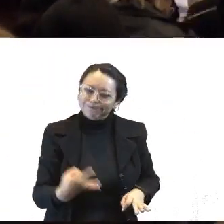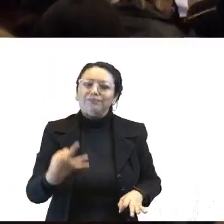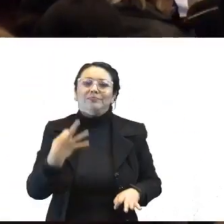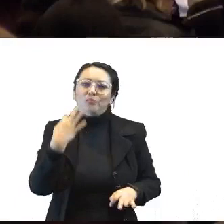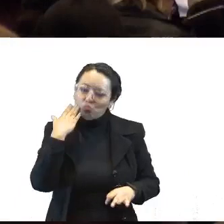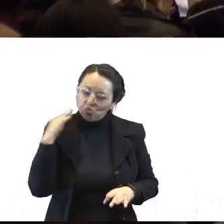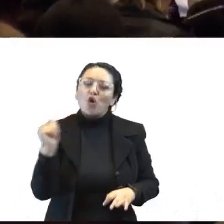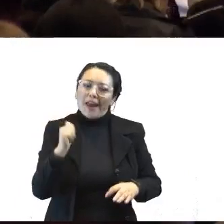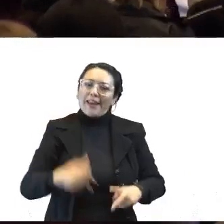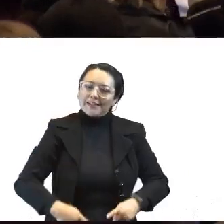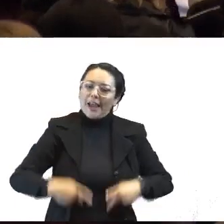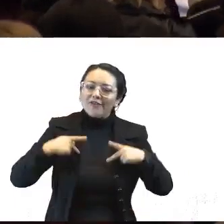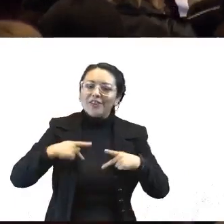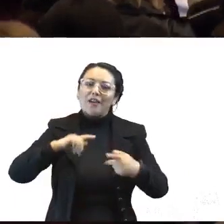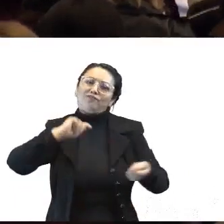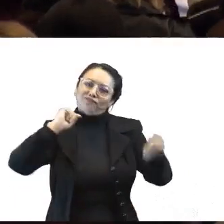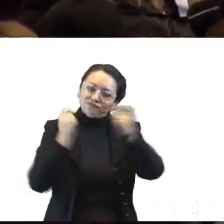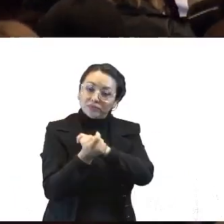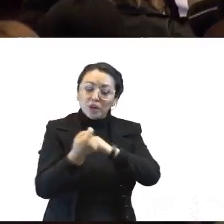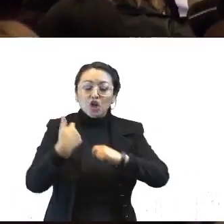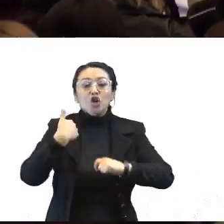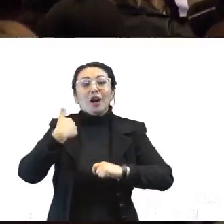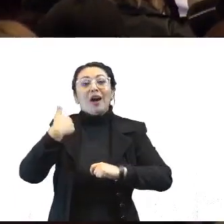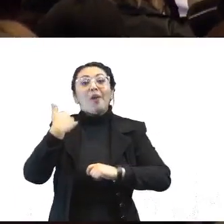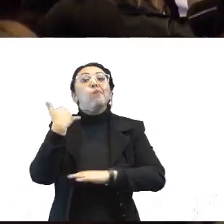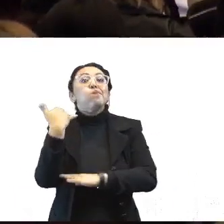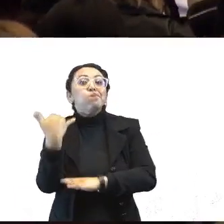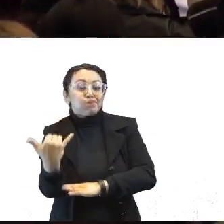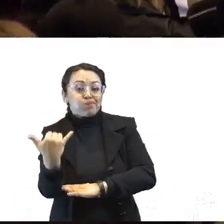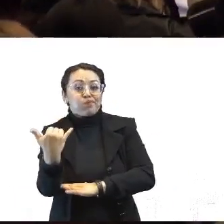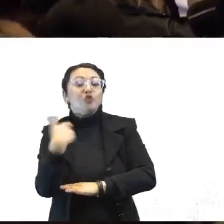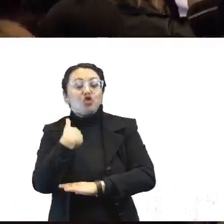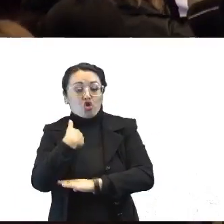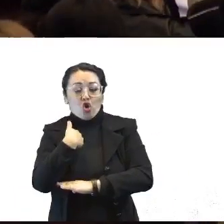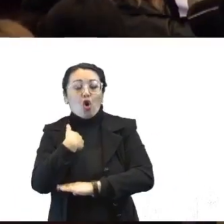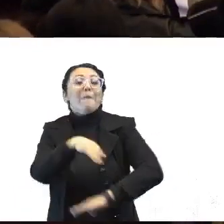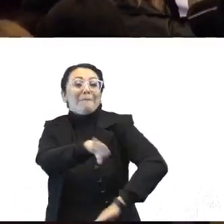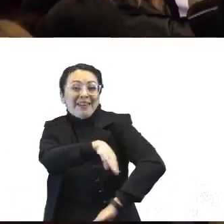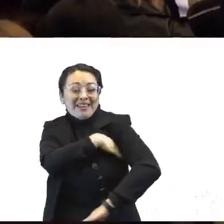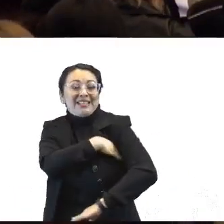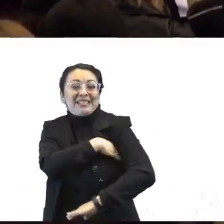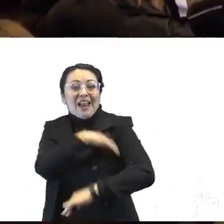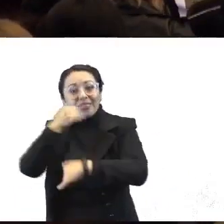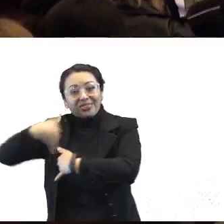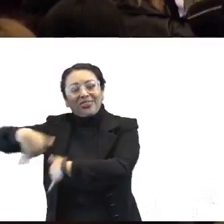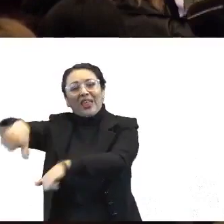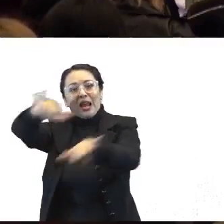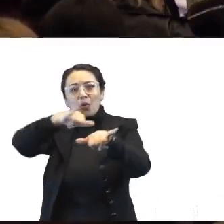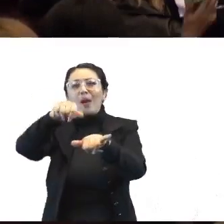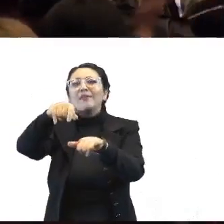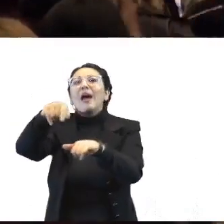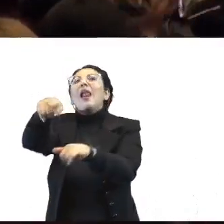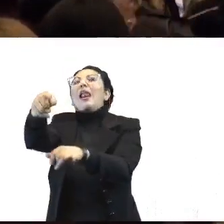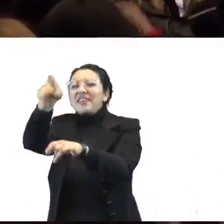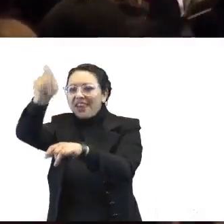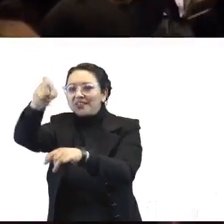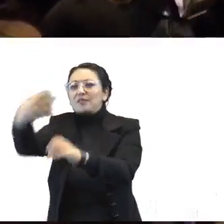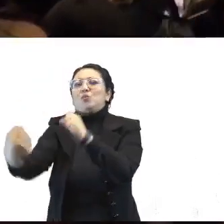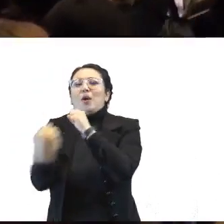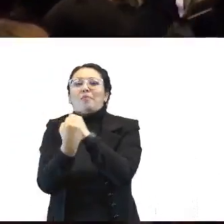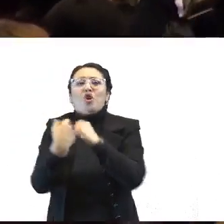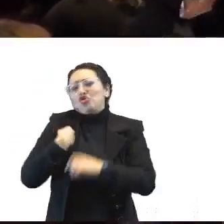mujeres y ahora como ministra de la Igualdad les digo que las necesito porque sola no puedo hacer esta tarea.